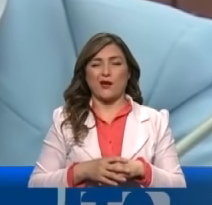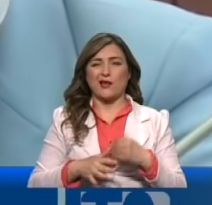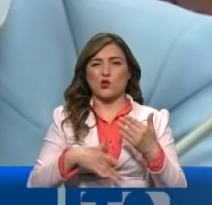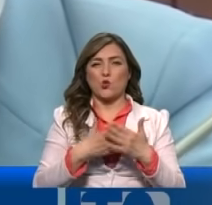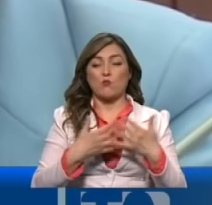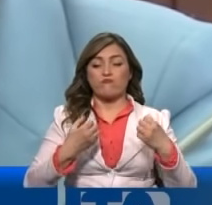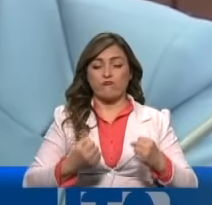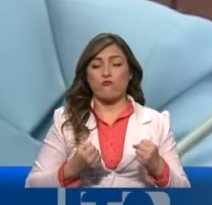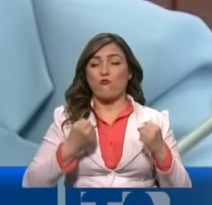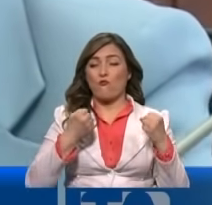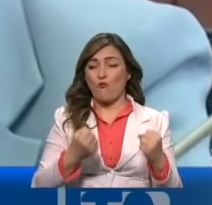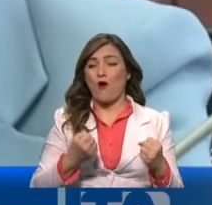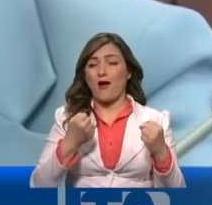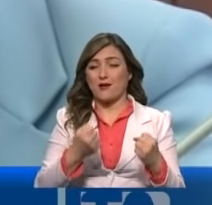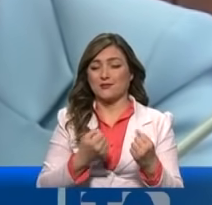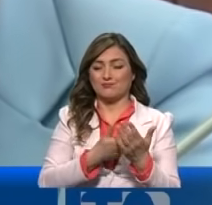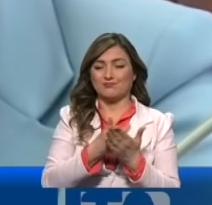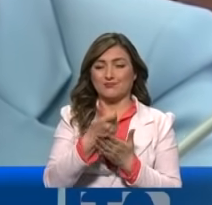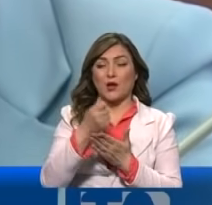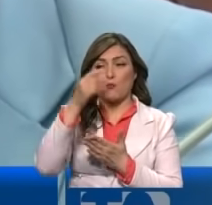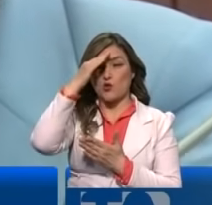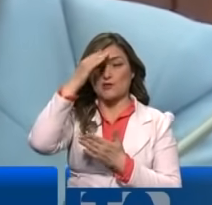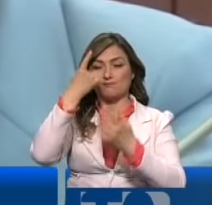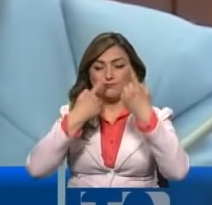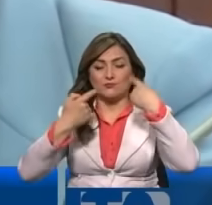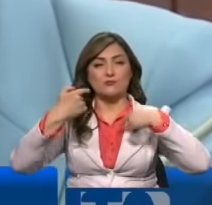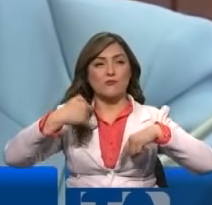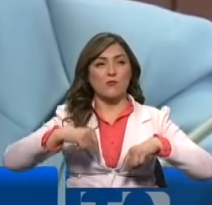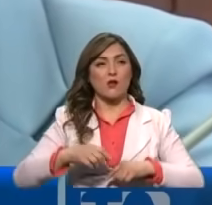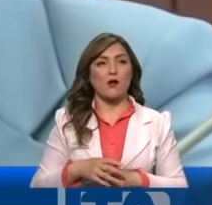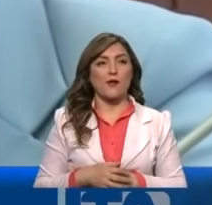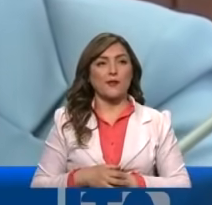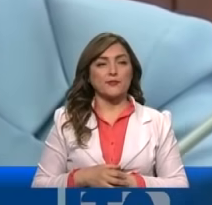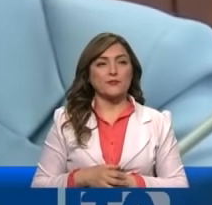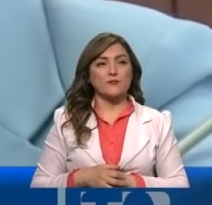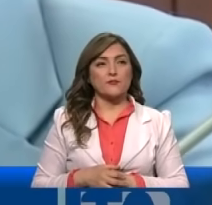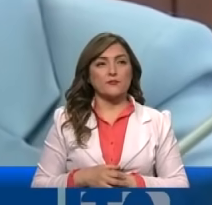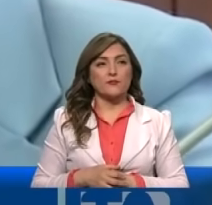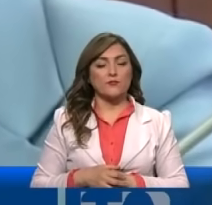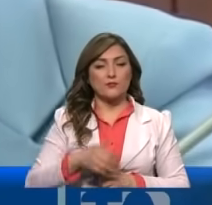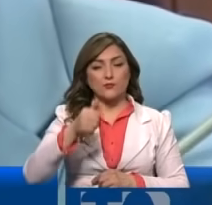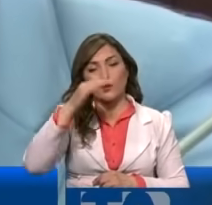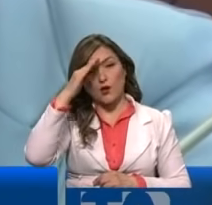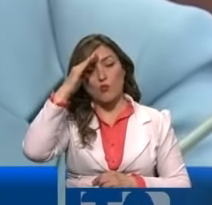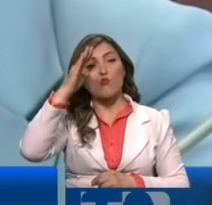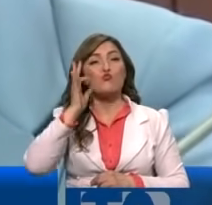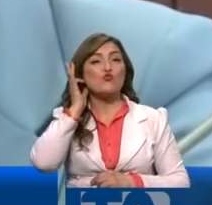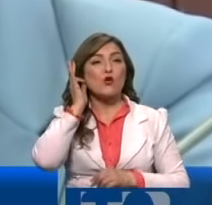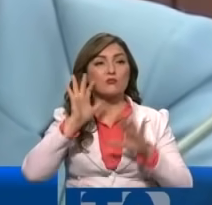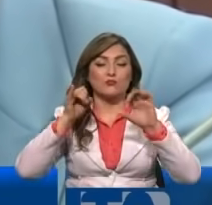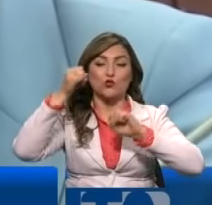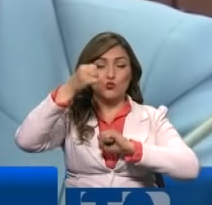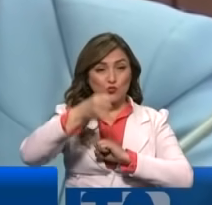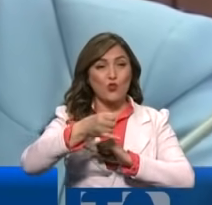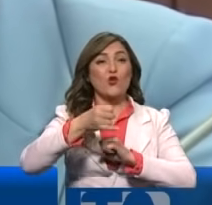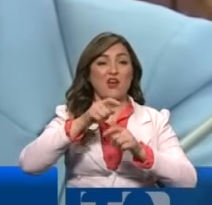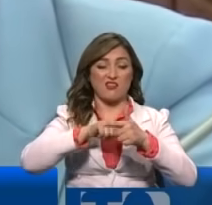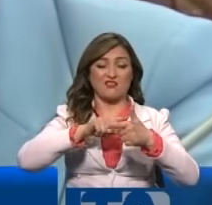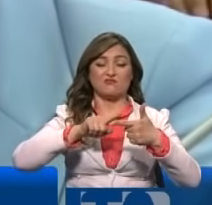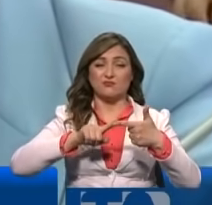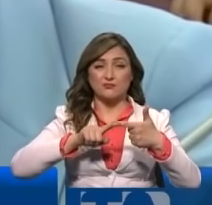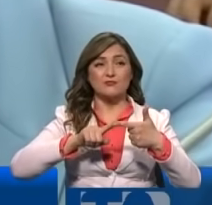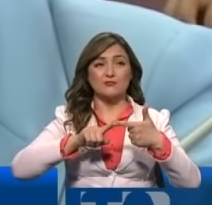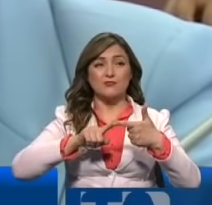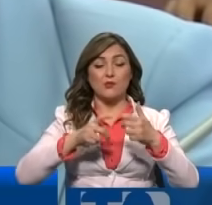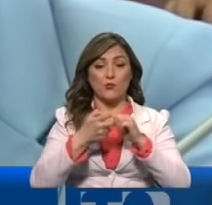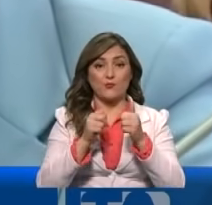términos, porque tengo heridos, tengo una sargento violada. Esos problemas no